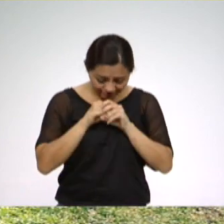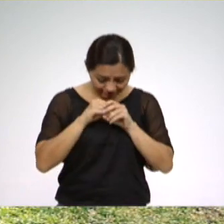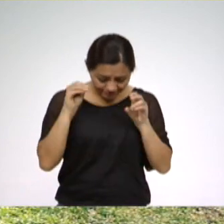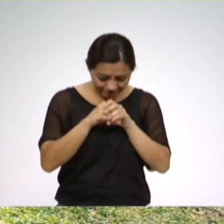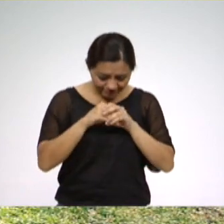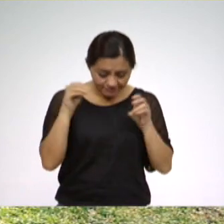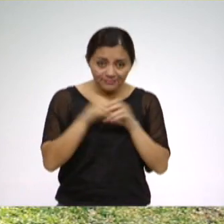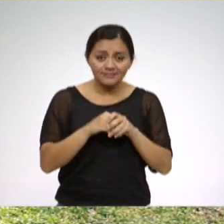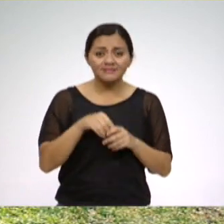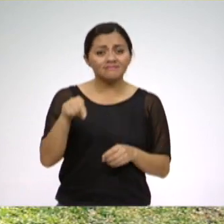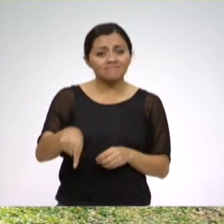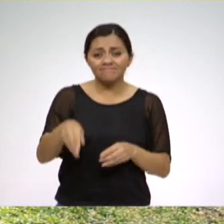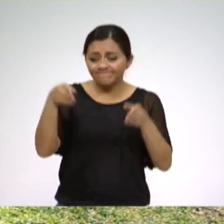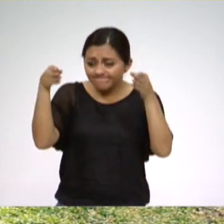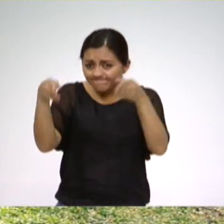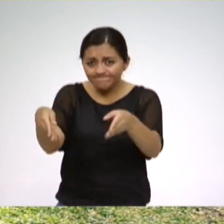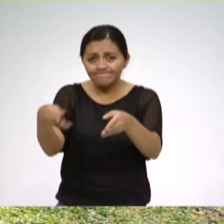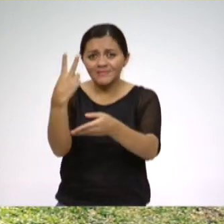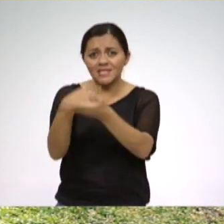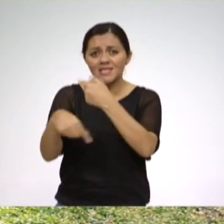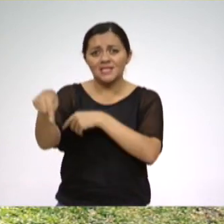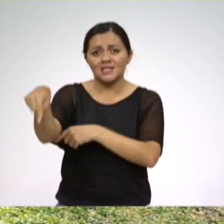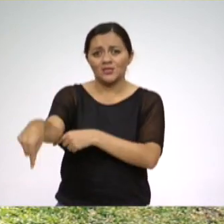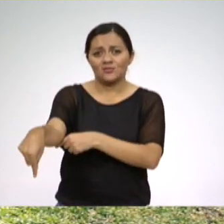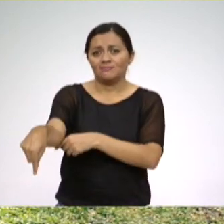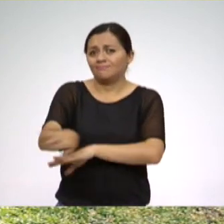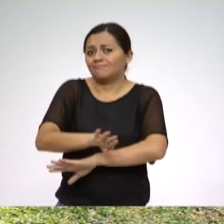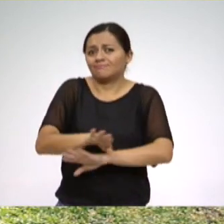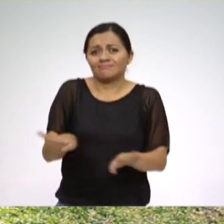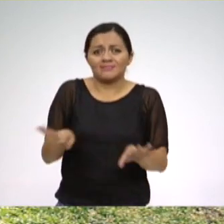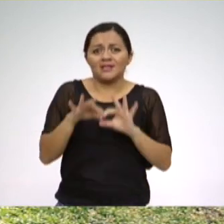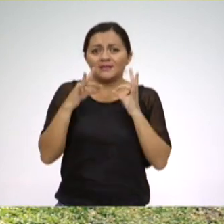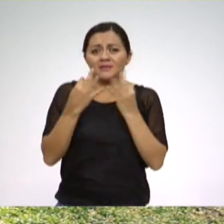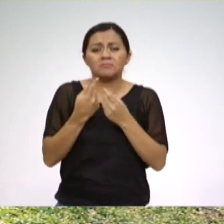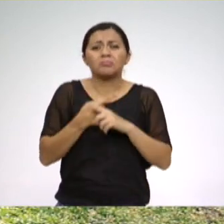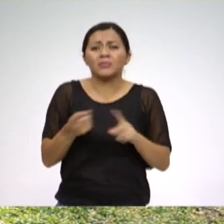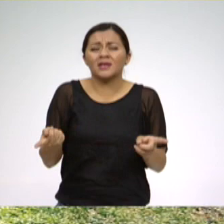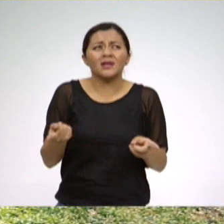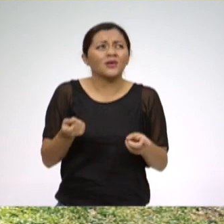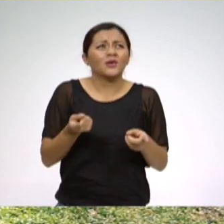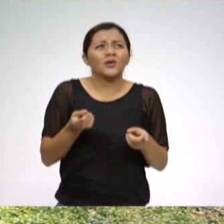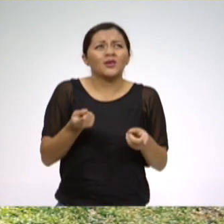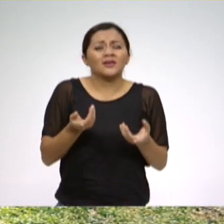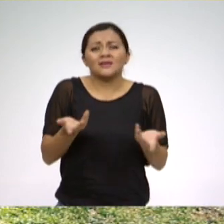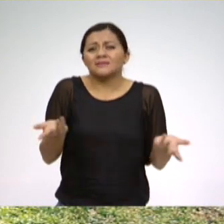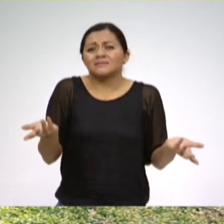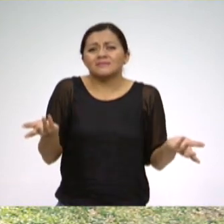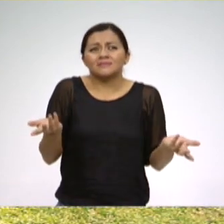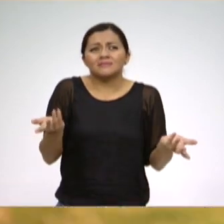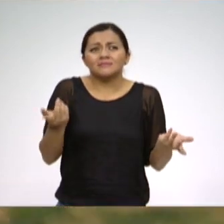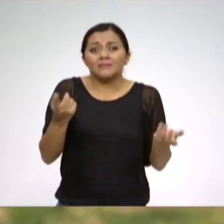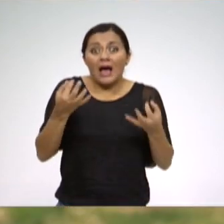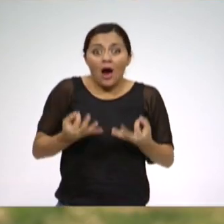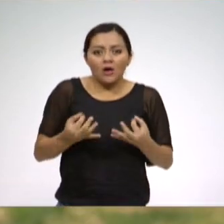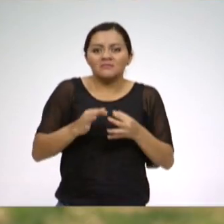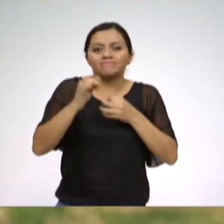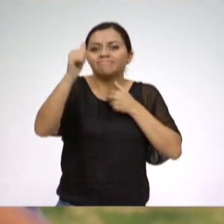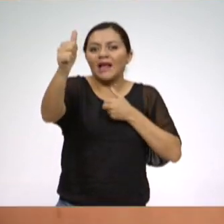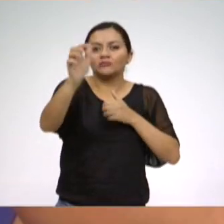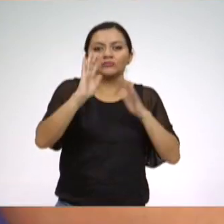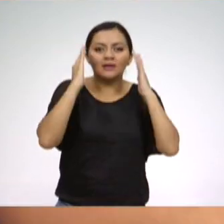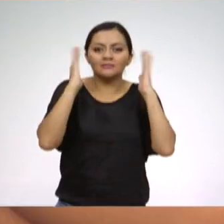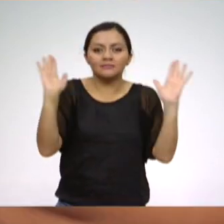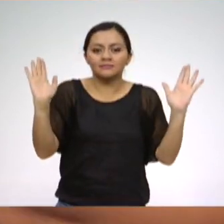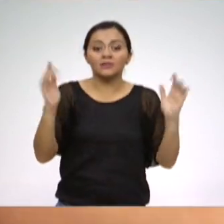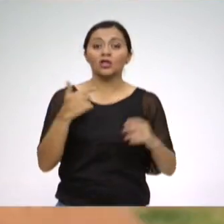coger y ver cómo me arreglo con mi hijo, con mi familia para poder viajar, pero es algo ya lejano. Nació mi hijo, yo